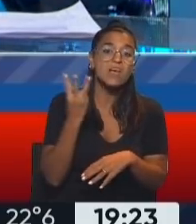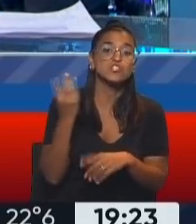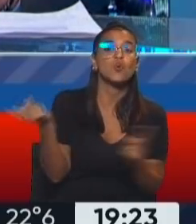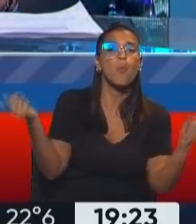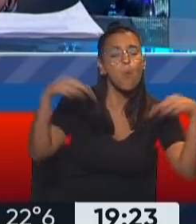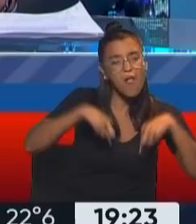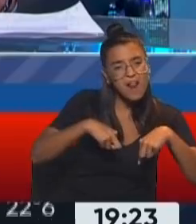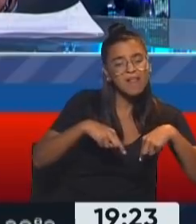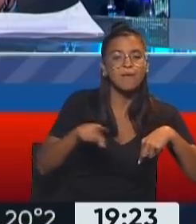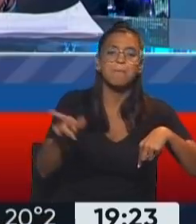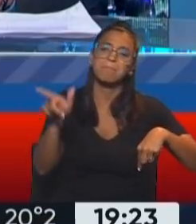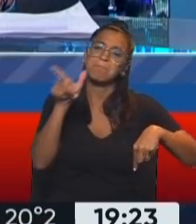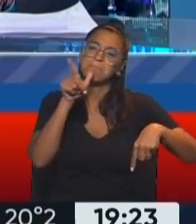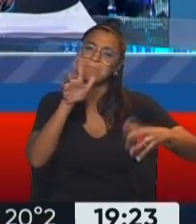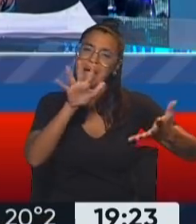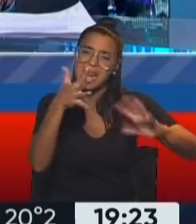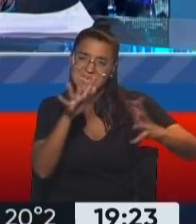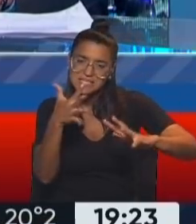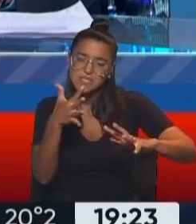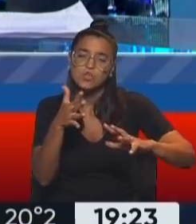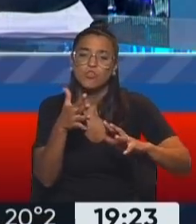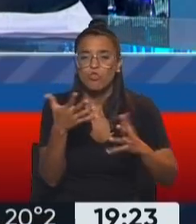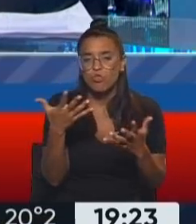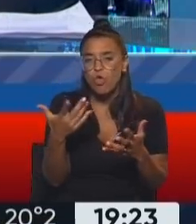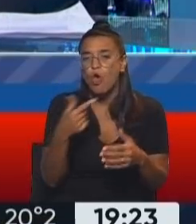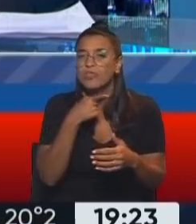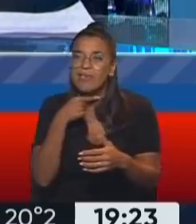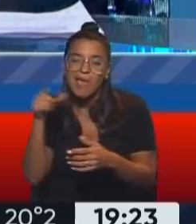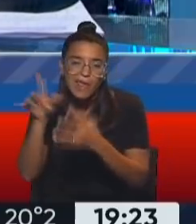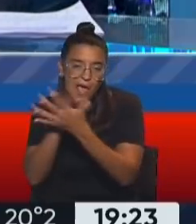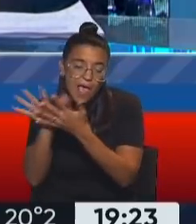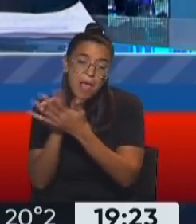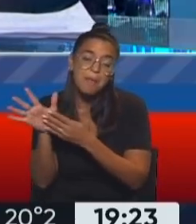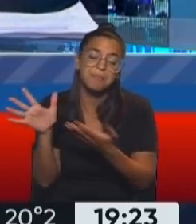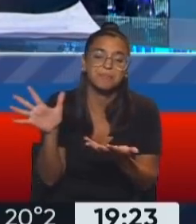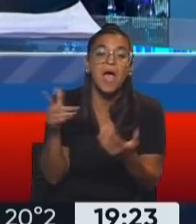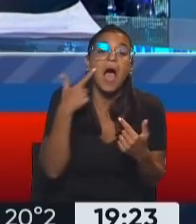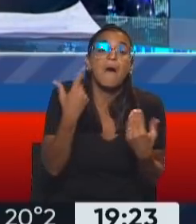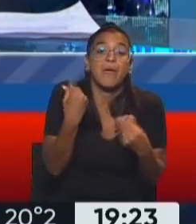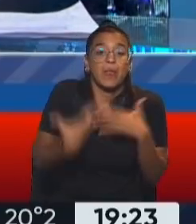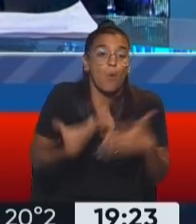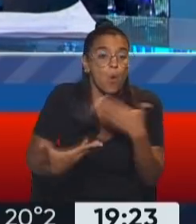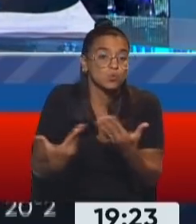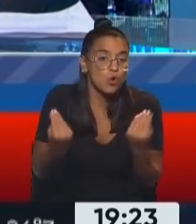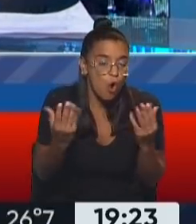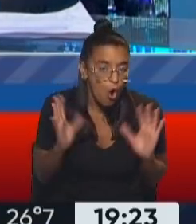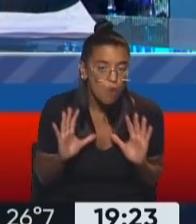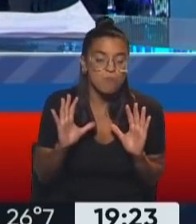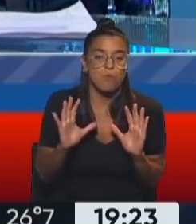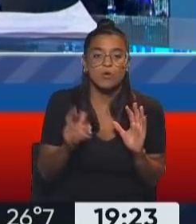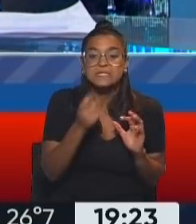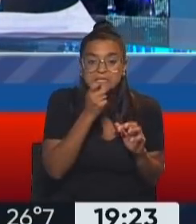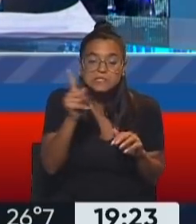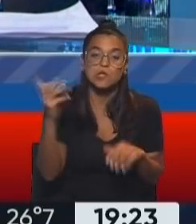algo parecido a lo que fue a buscar. Ahora, lógicamente, hay que ver cómo evoluciona todo esto, si efectivamente